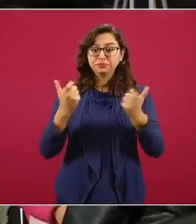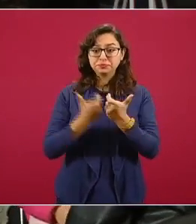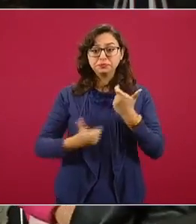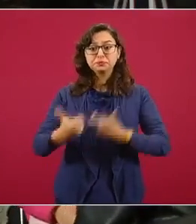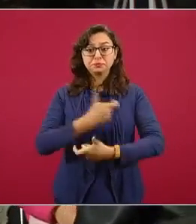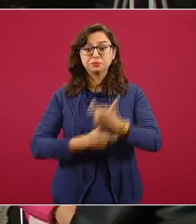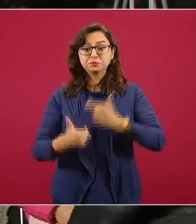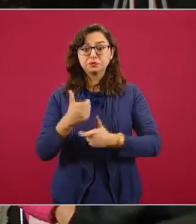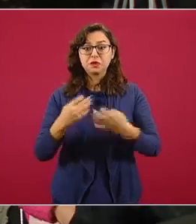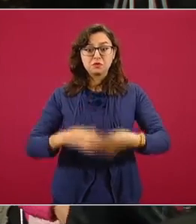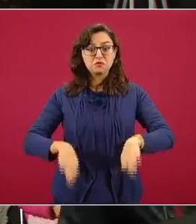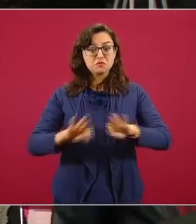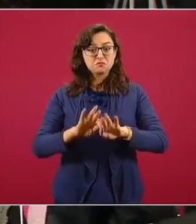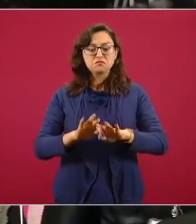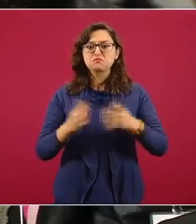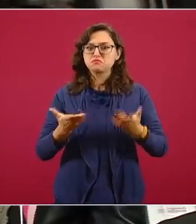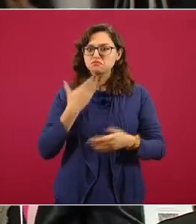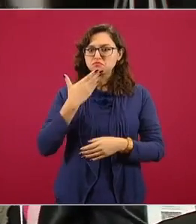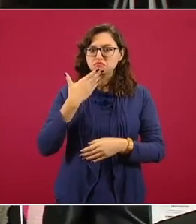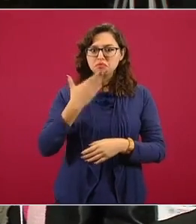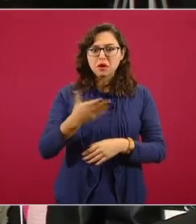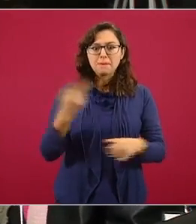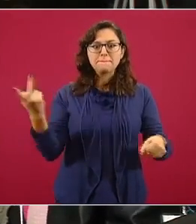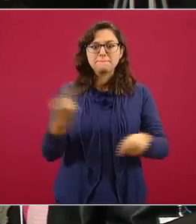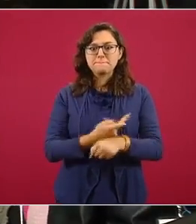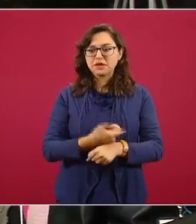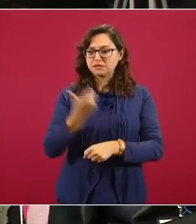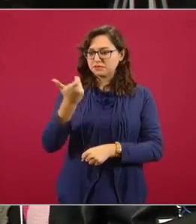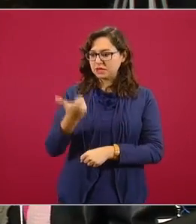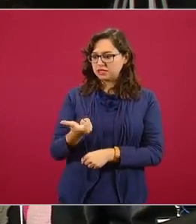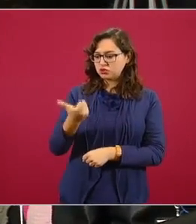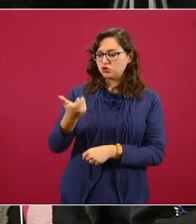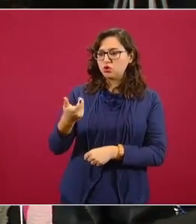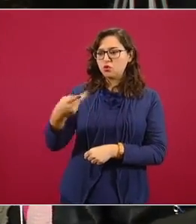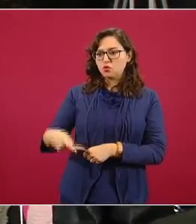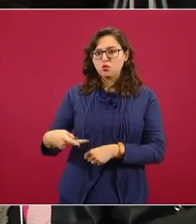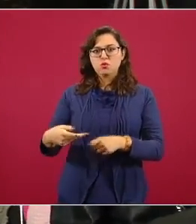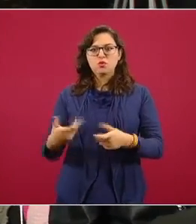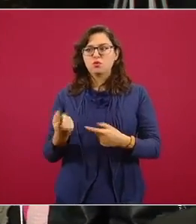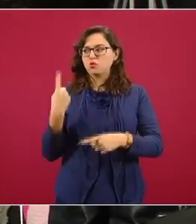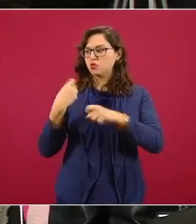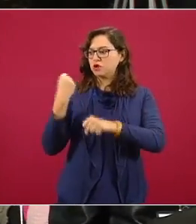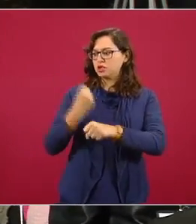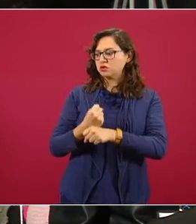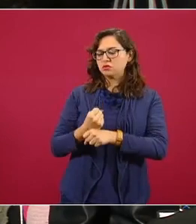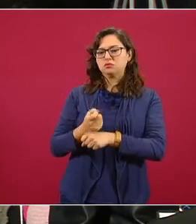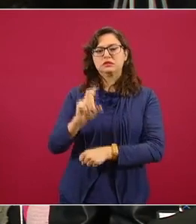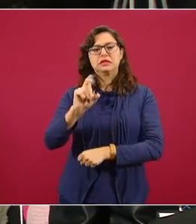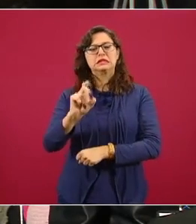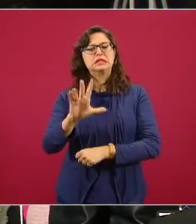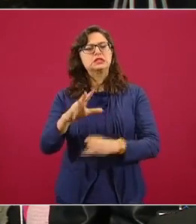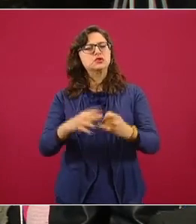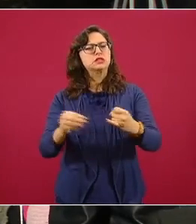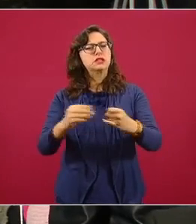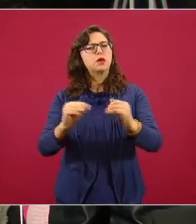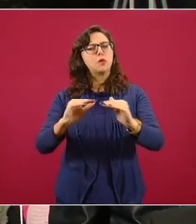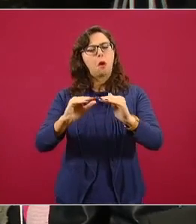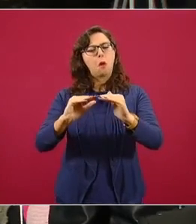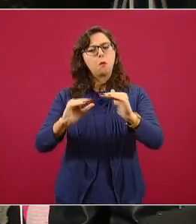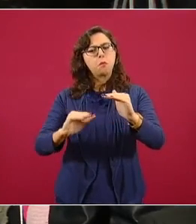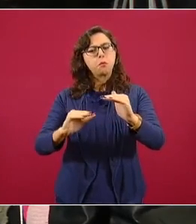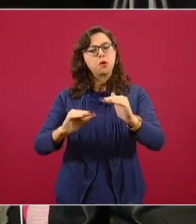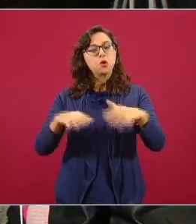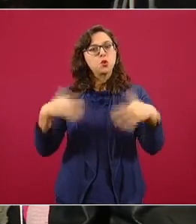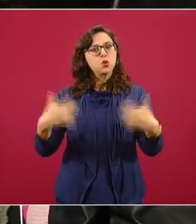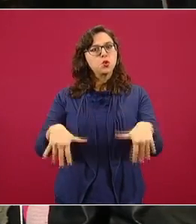tenemos 35 centavos de devaluación de nuestra moneda respecto al 1 de diciembre de 2018. Parece un gran logro al respecto